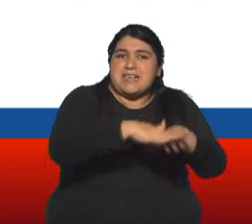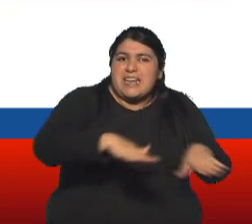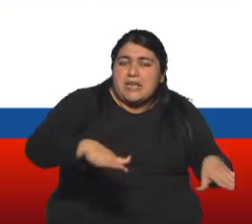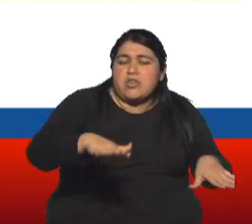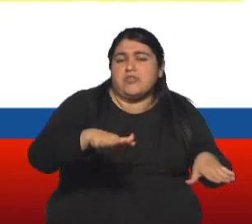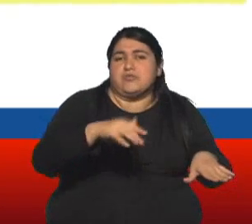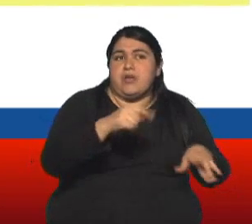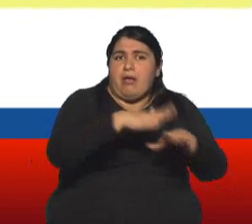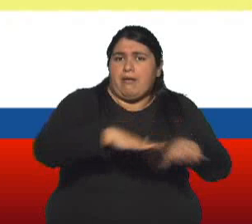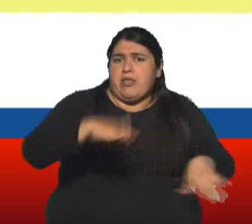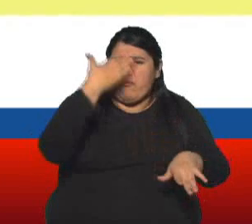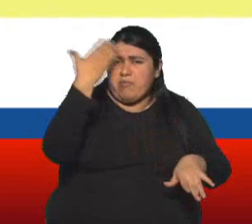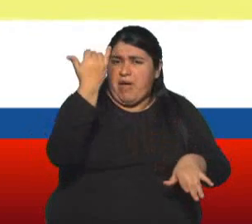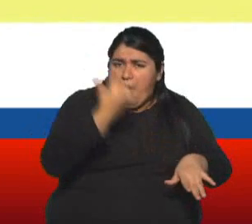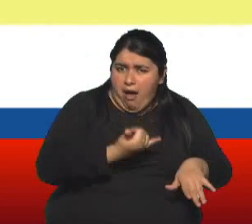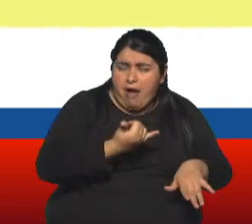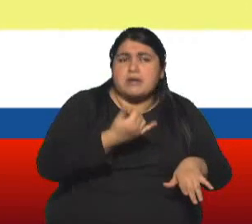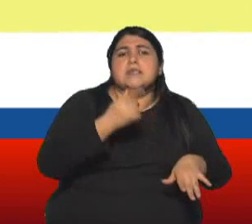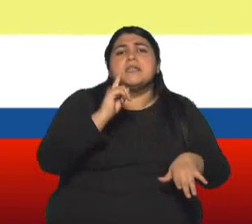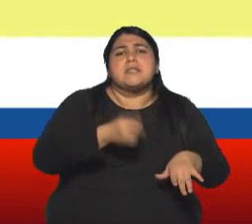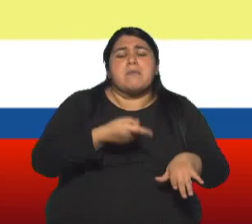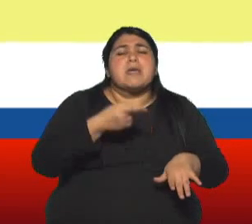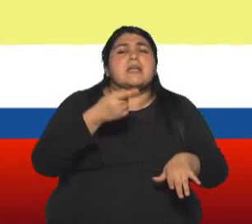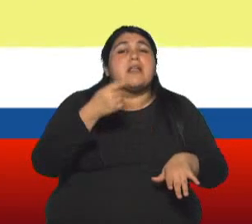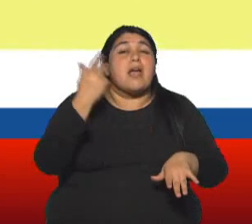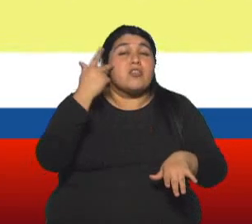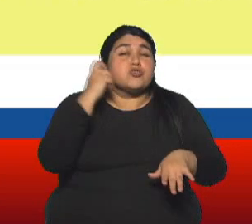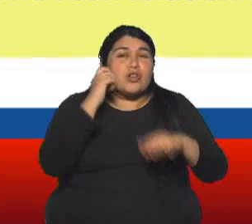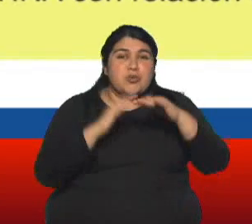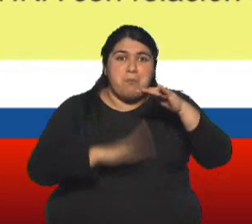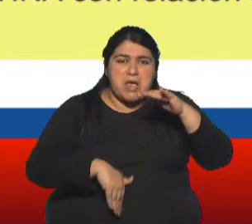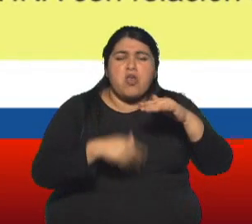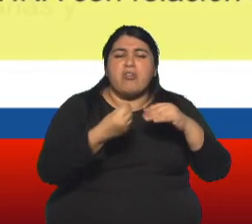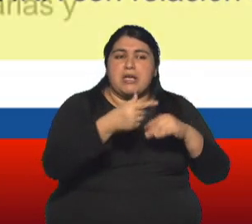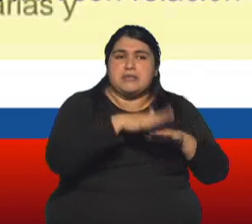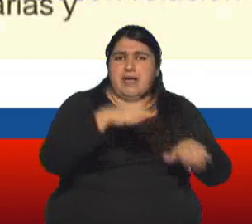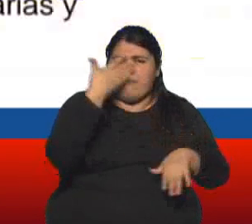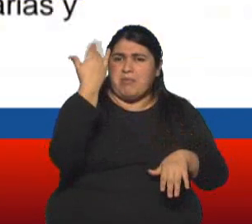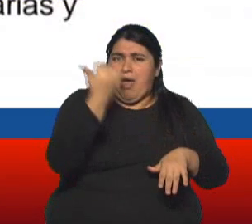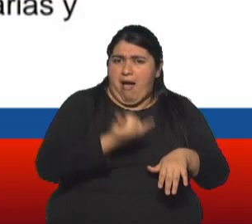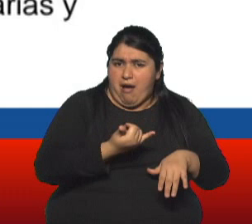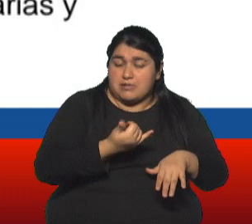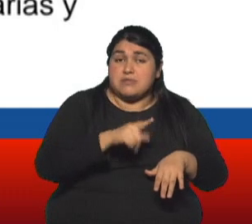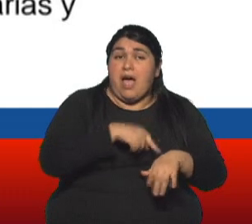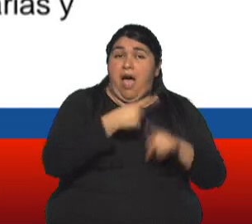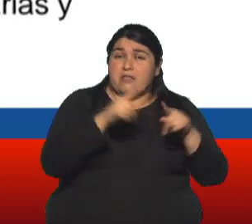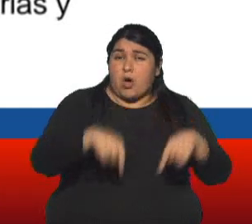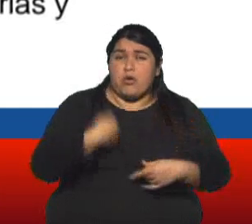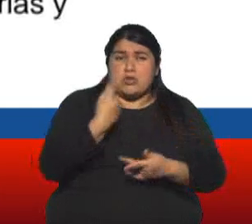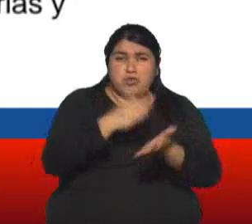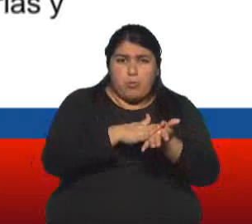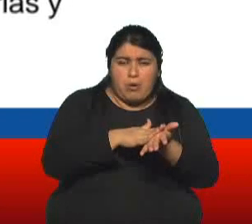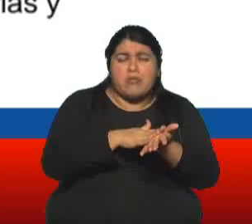Los menores con comorbilidades, menores de 20 años con comorbilidades, que lo único que tenemos probado hoy por hoy está aprobado en la